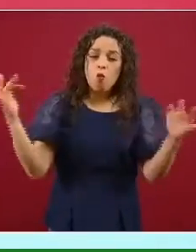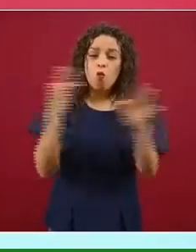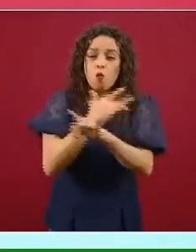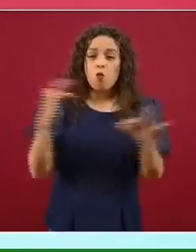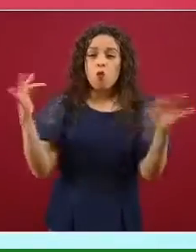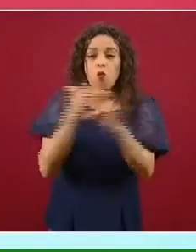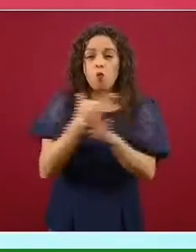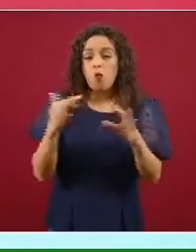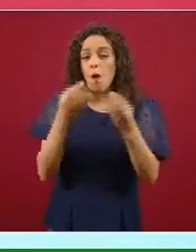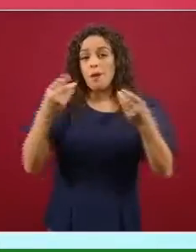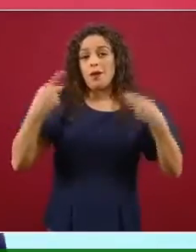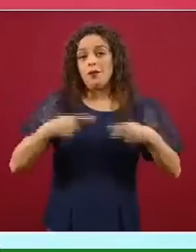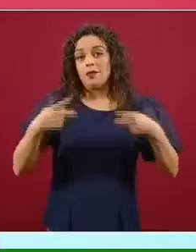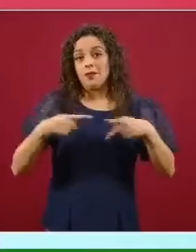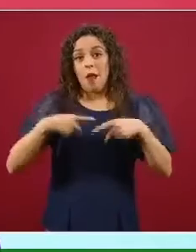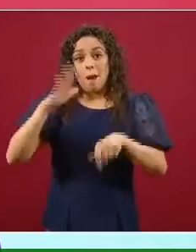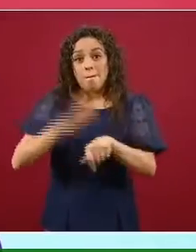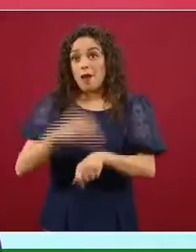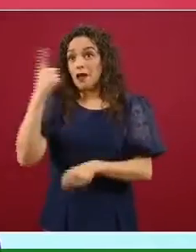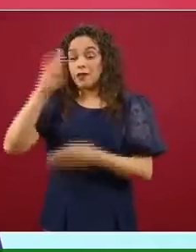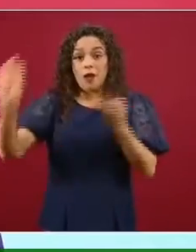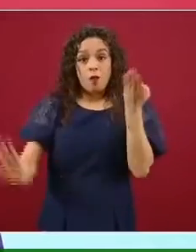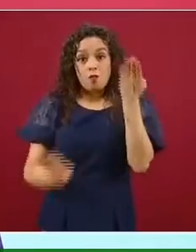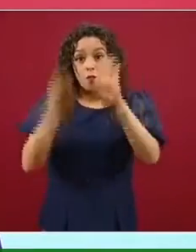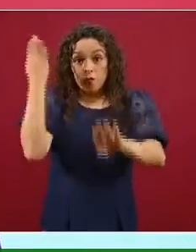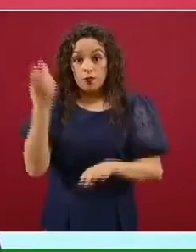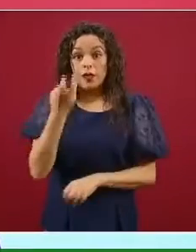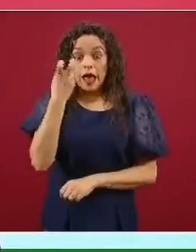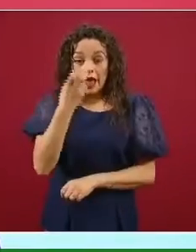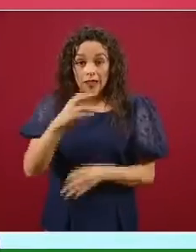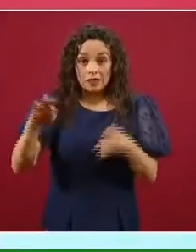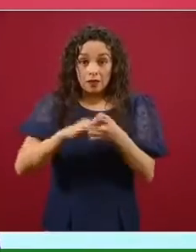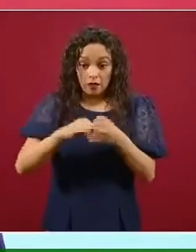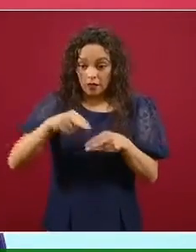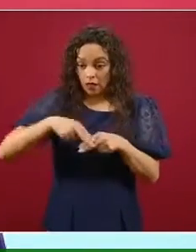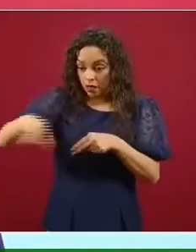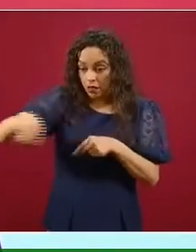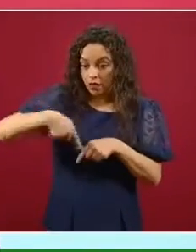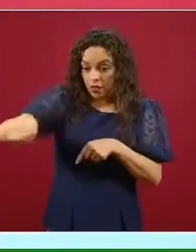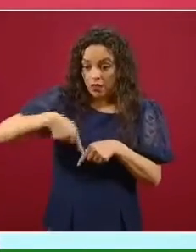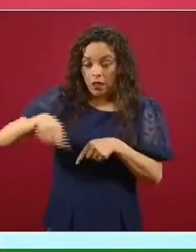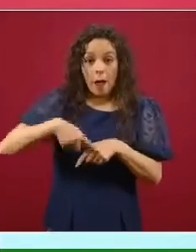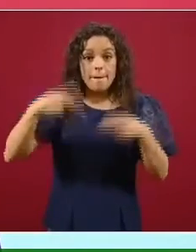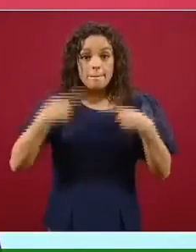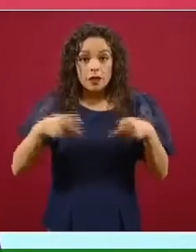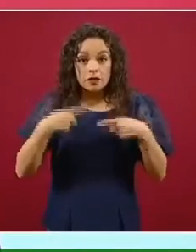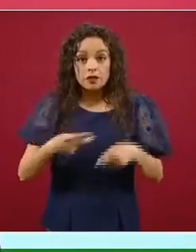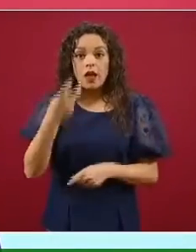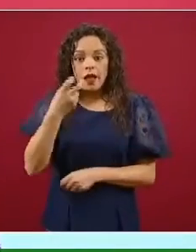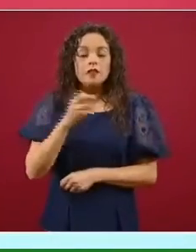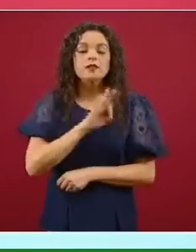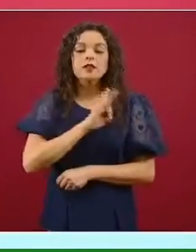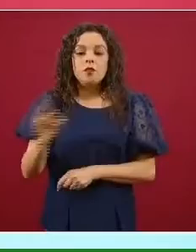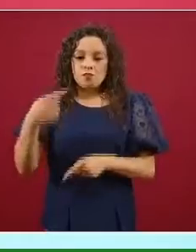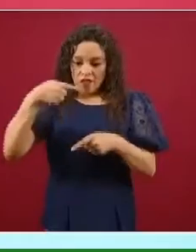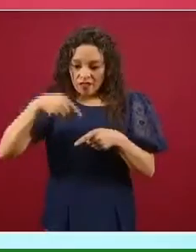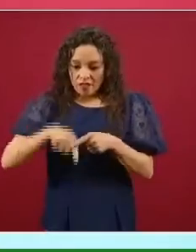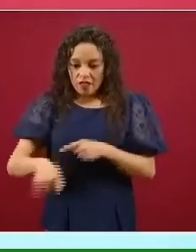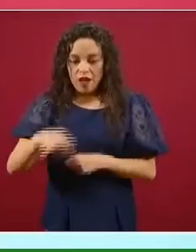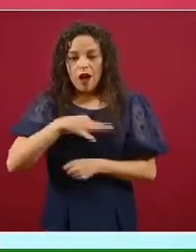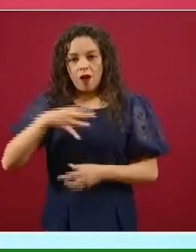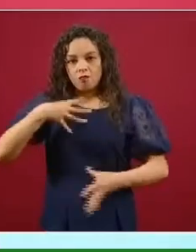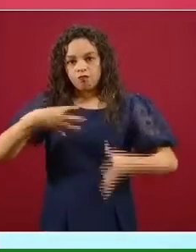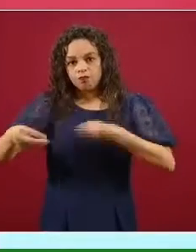y este paso continuo de personas puede haber contribuido a el inicio de la epidemia